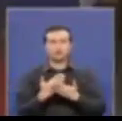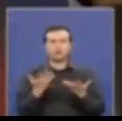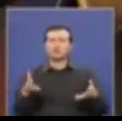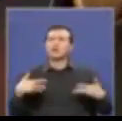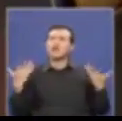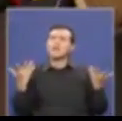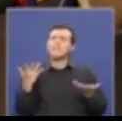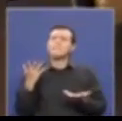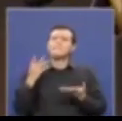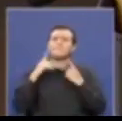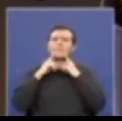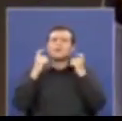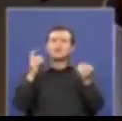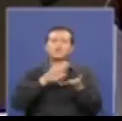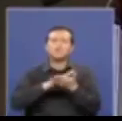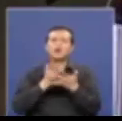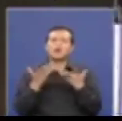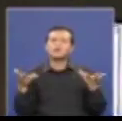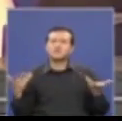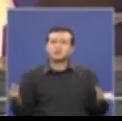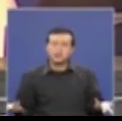a reclamar, y el Machi, y el Machi.